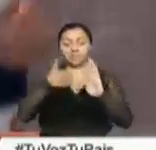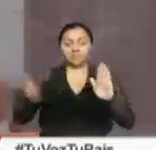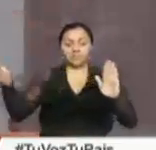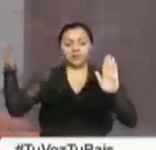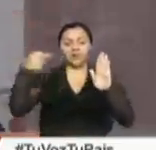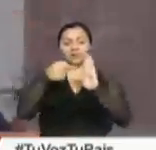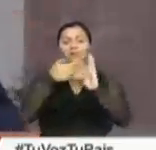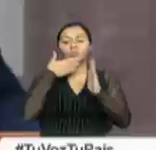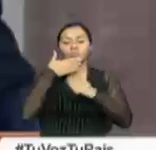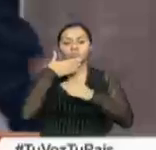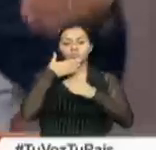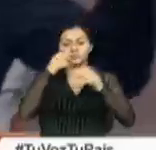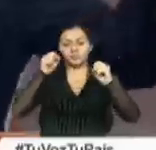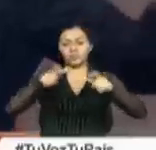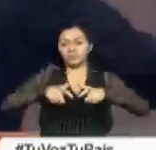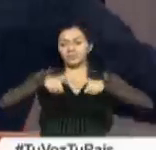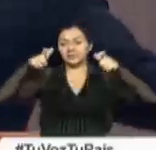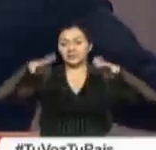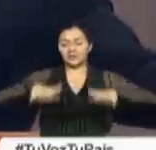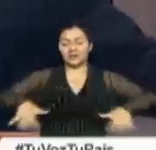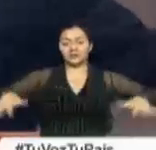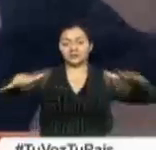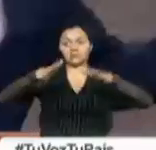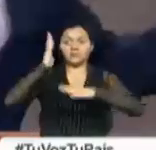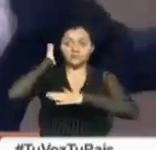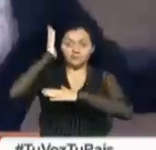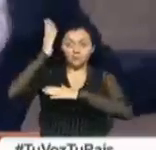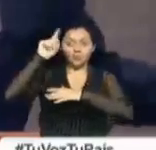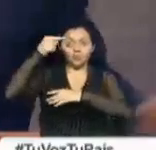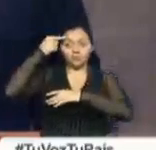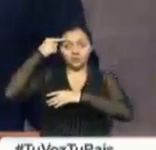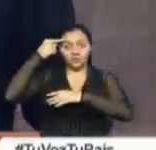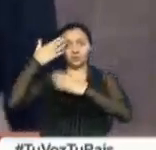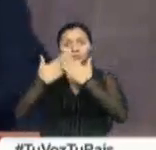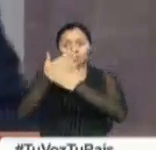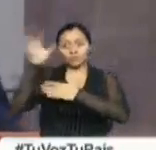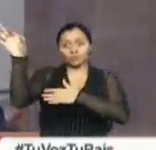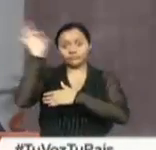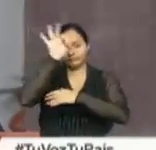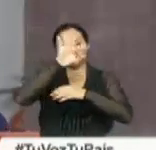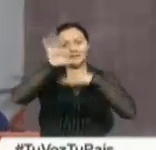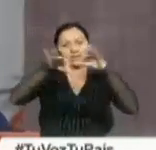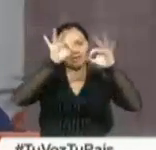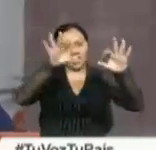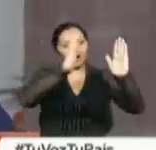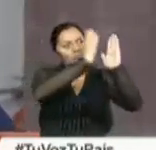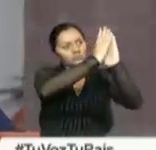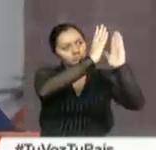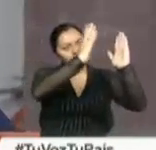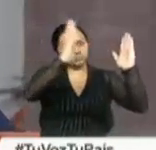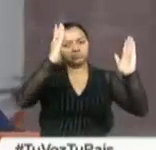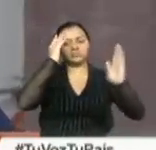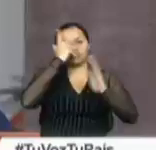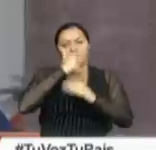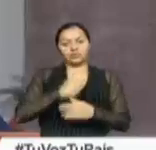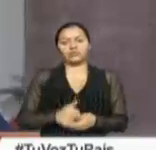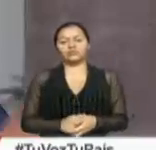para ampliación, para que los futuros gobiernos puedan seguir dejando los correspondientes regalos